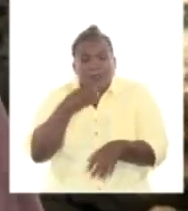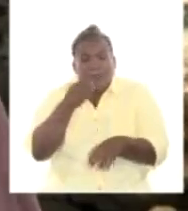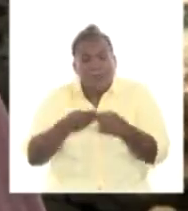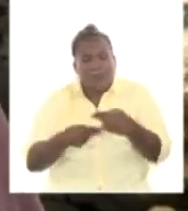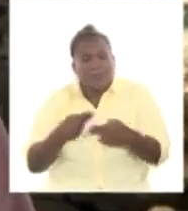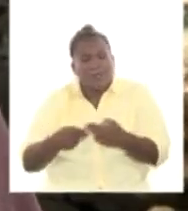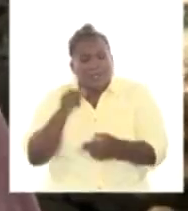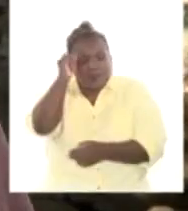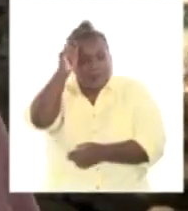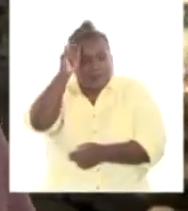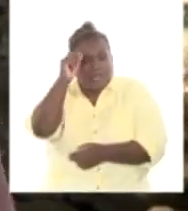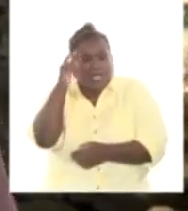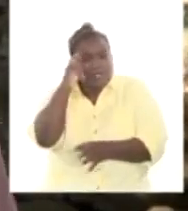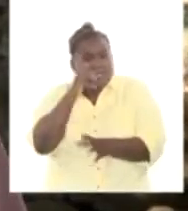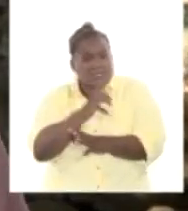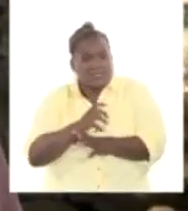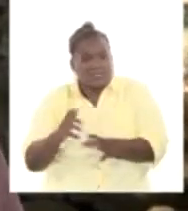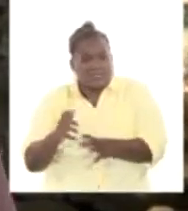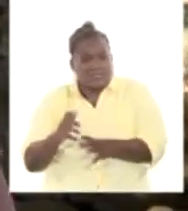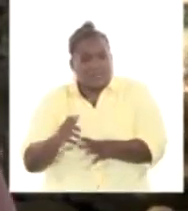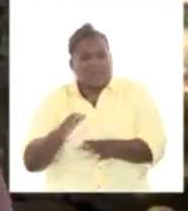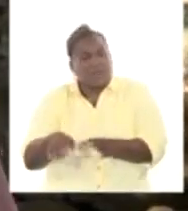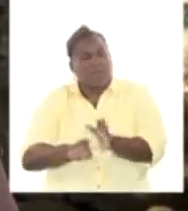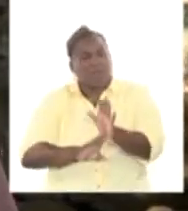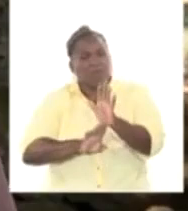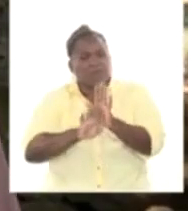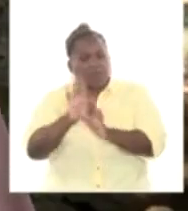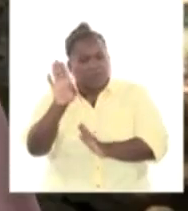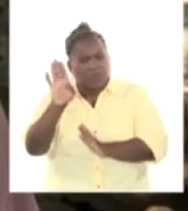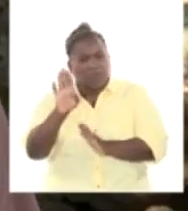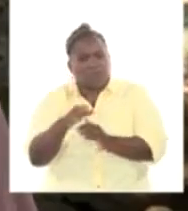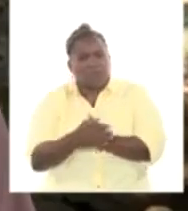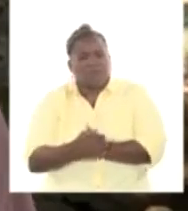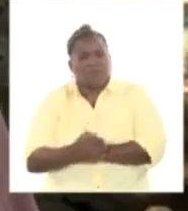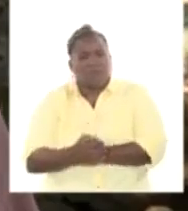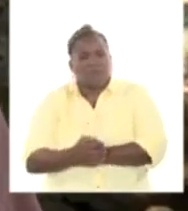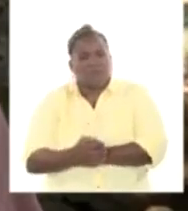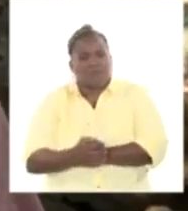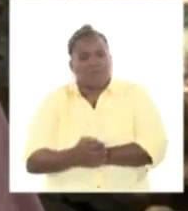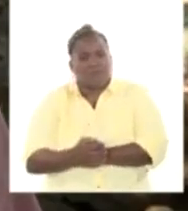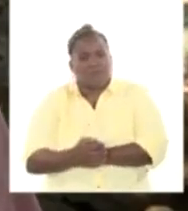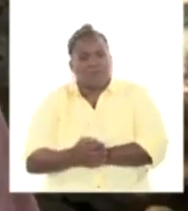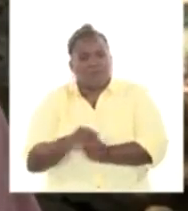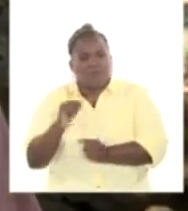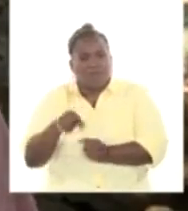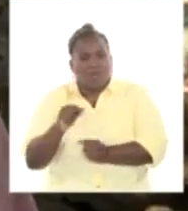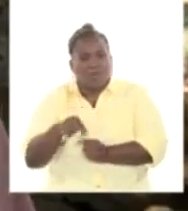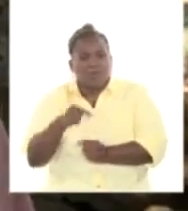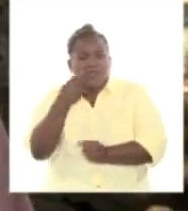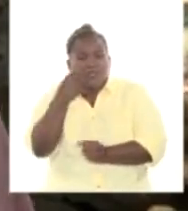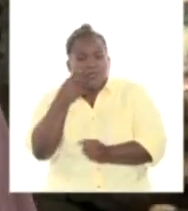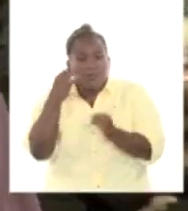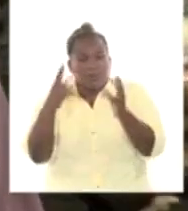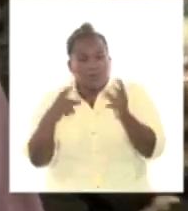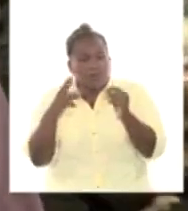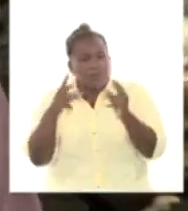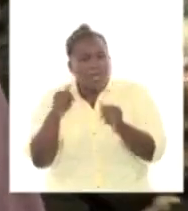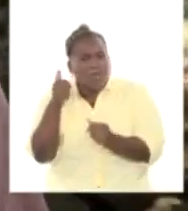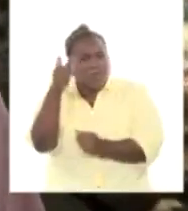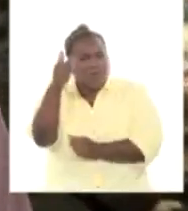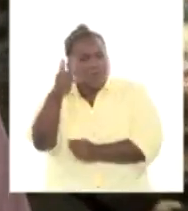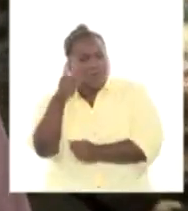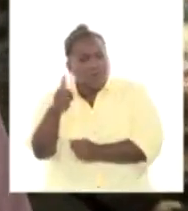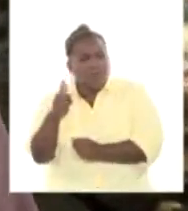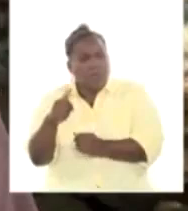con la innovación, con la ciencia y la técnica, estamos avanzando. Así estamos hoy teniendo buenos resultados, la cooperativa está en